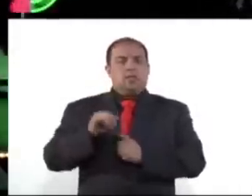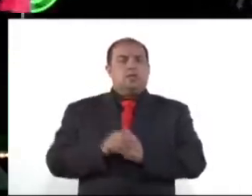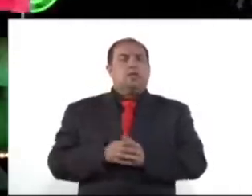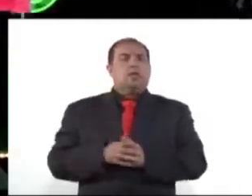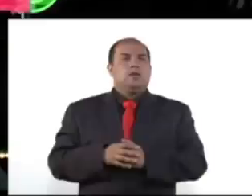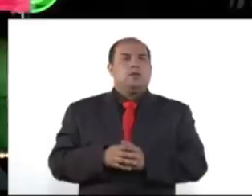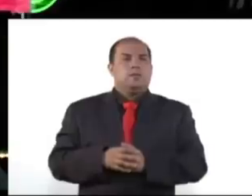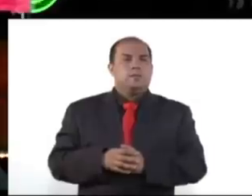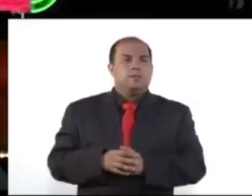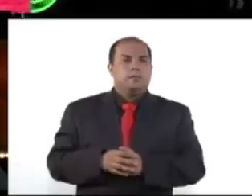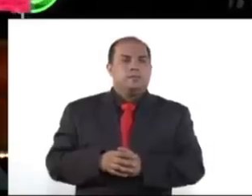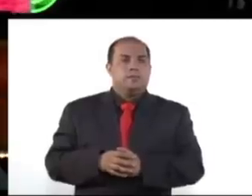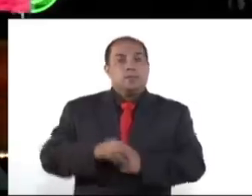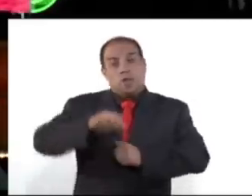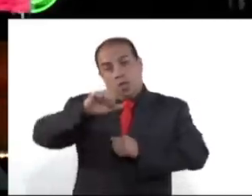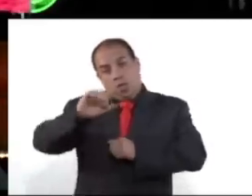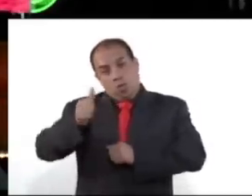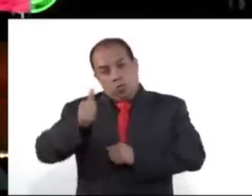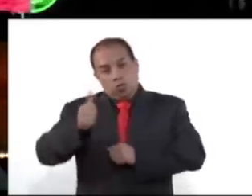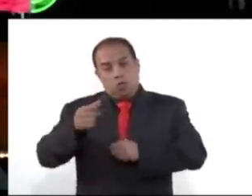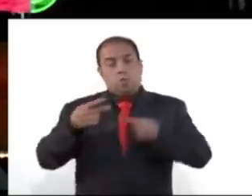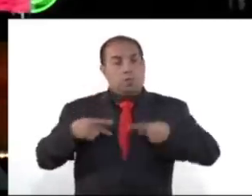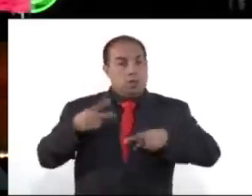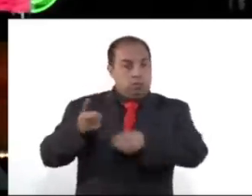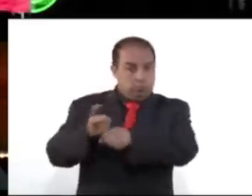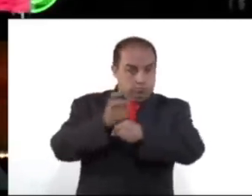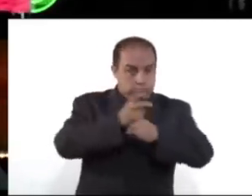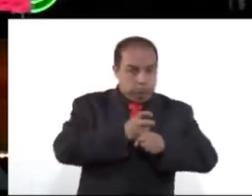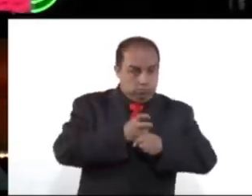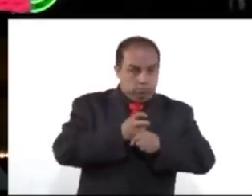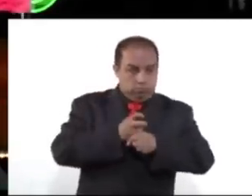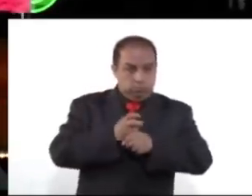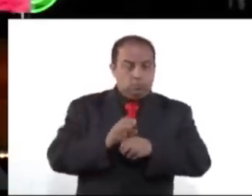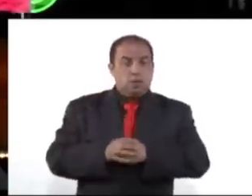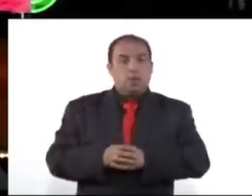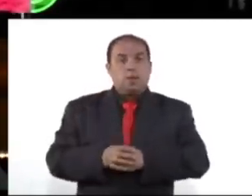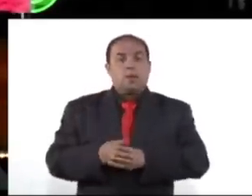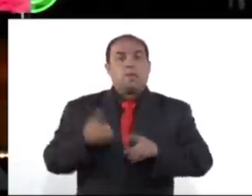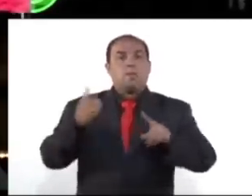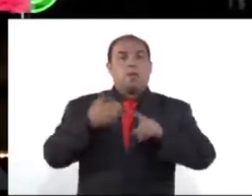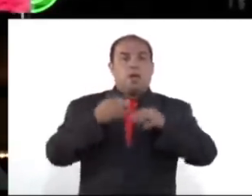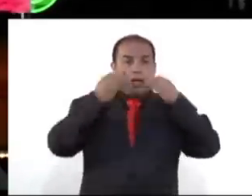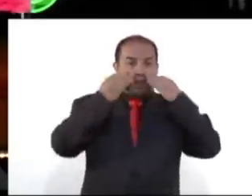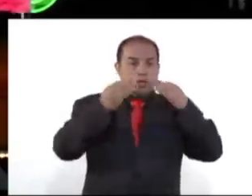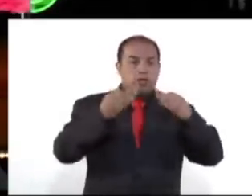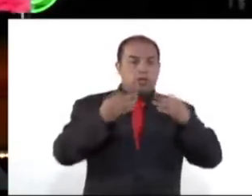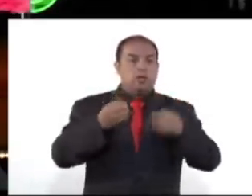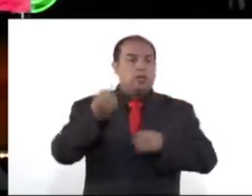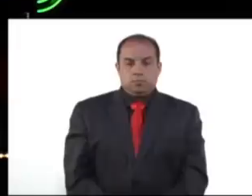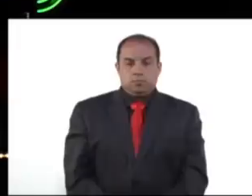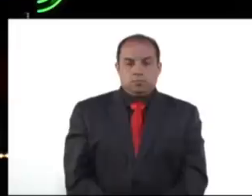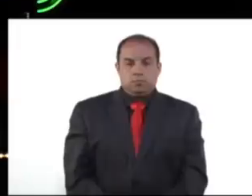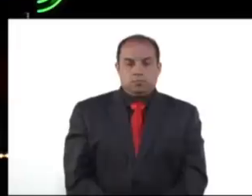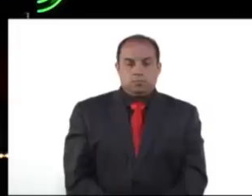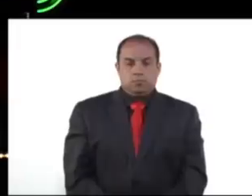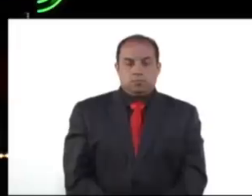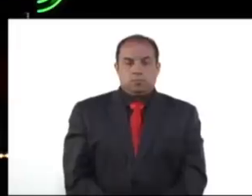Y otros invitados Para presenciar el acto